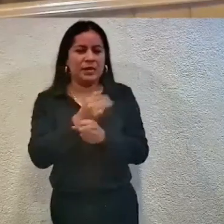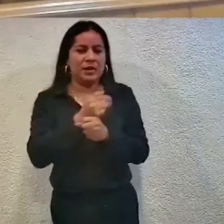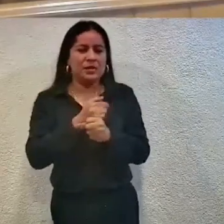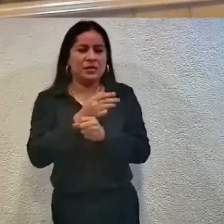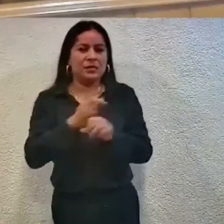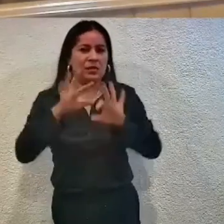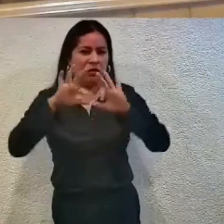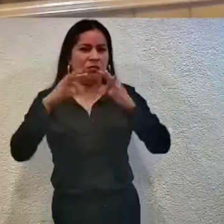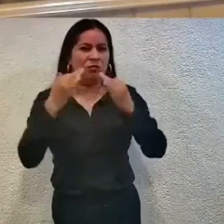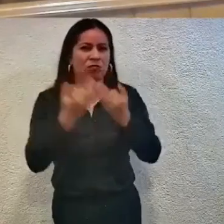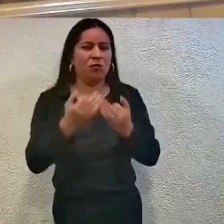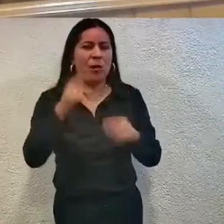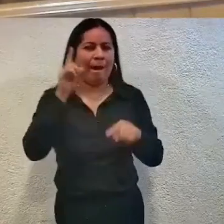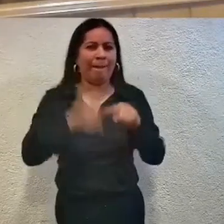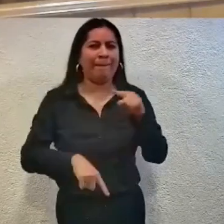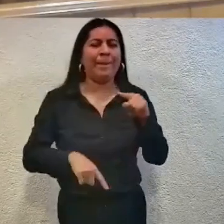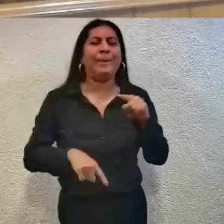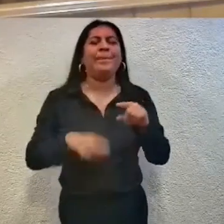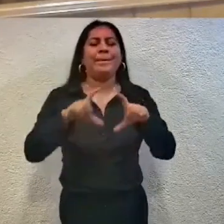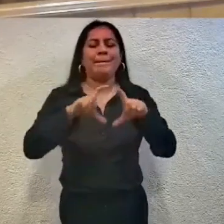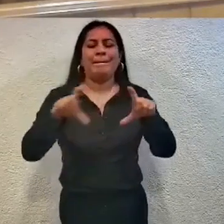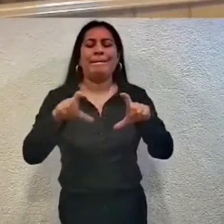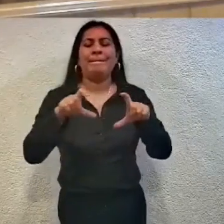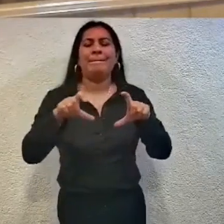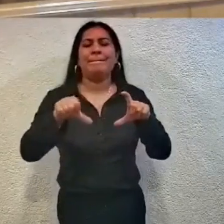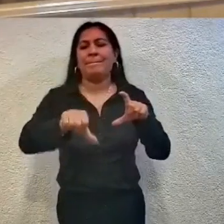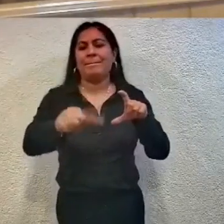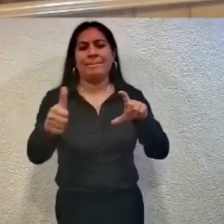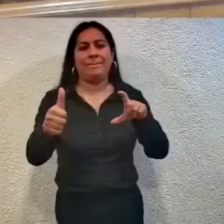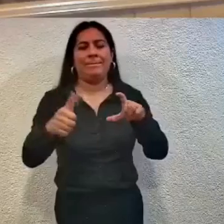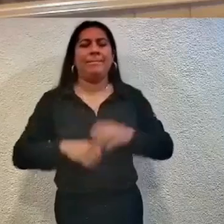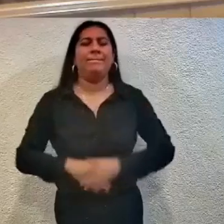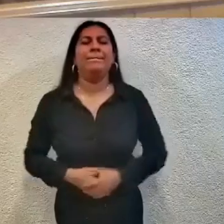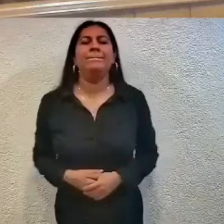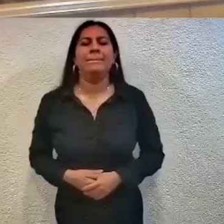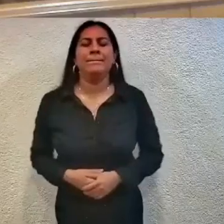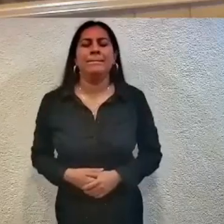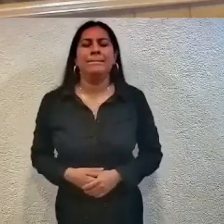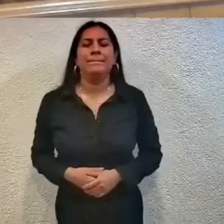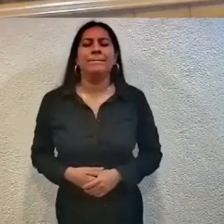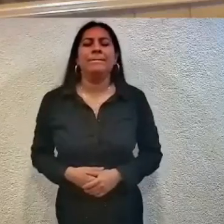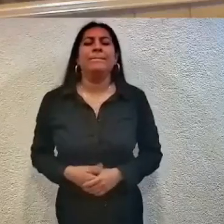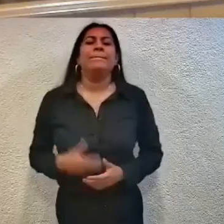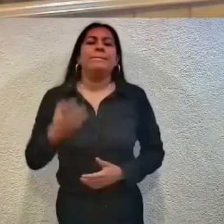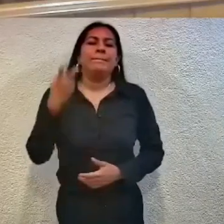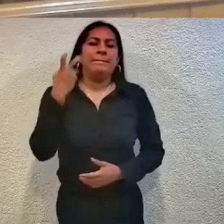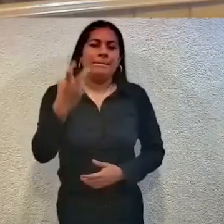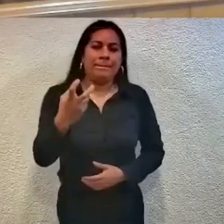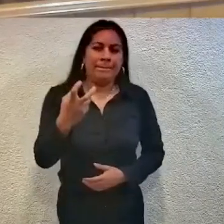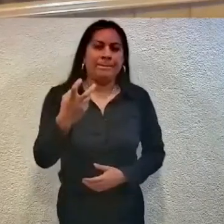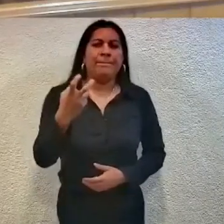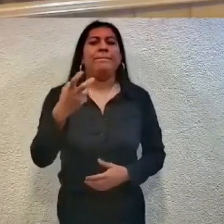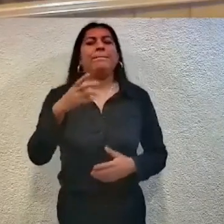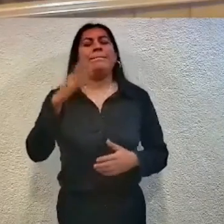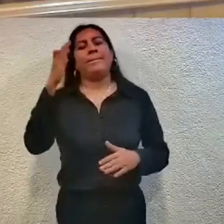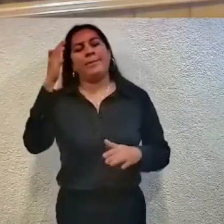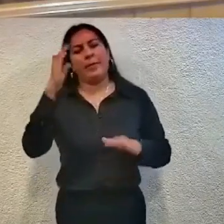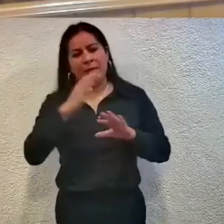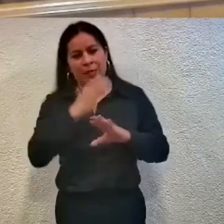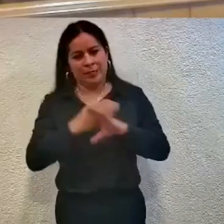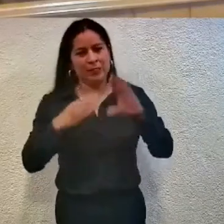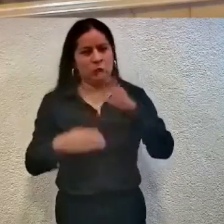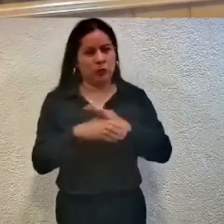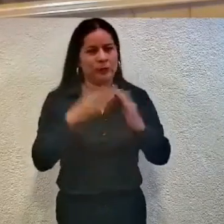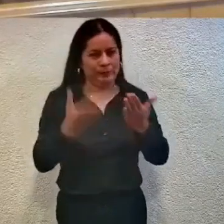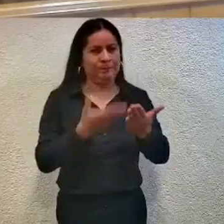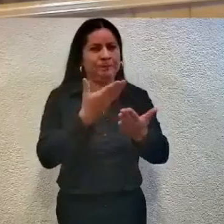se estudiarían en el análisis de la causa de nulidad de la fracción 11ª. Al respecto,